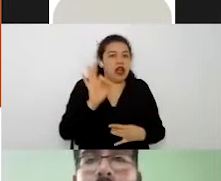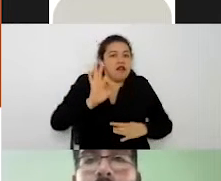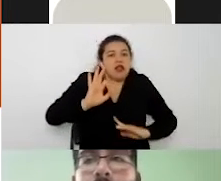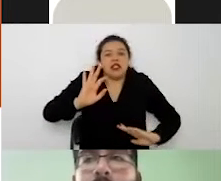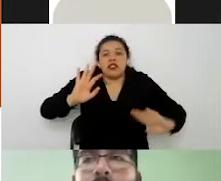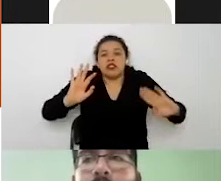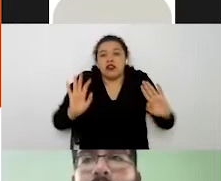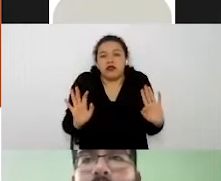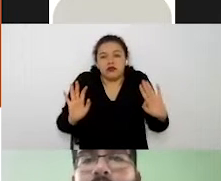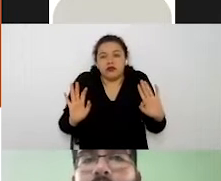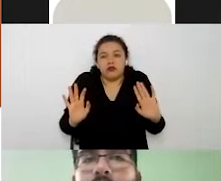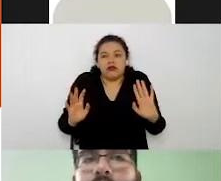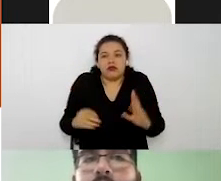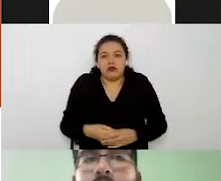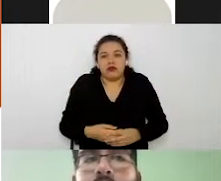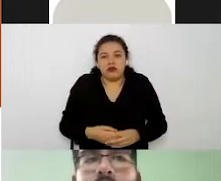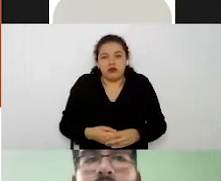algún